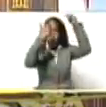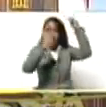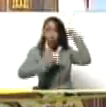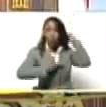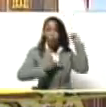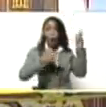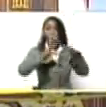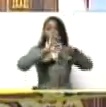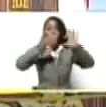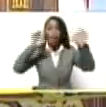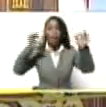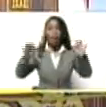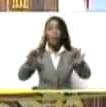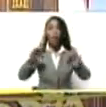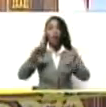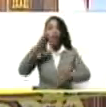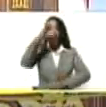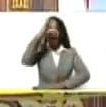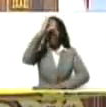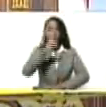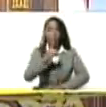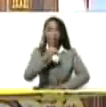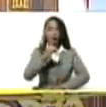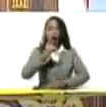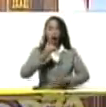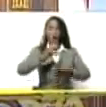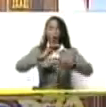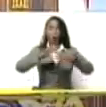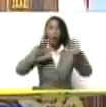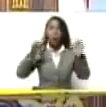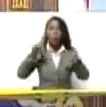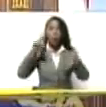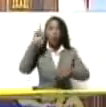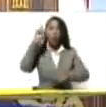hay que verle la cara compañeros